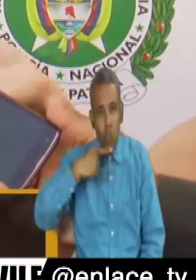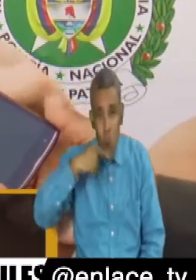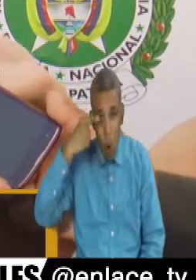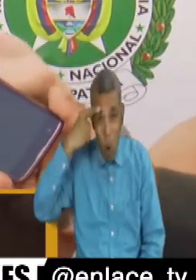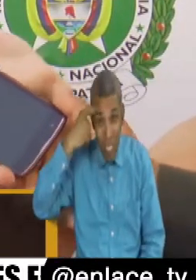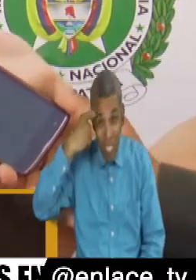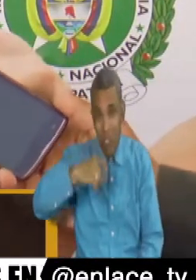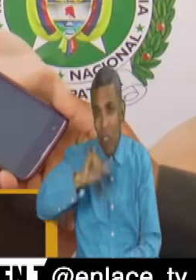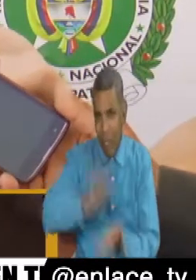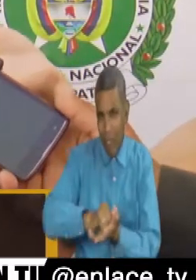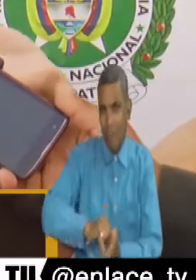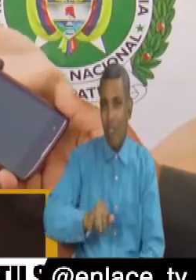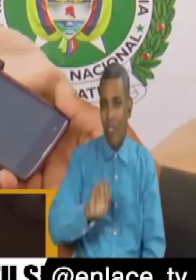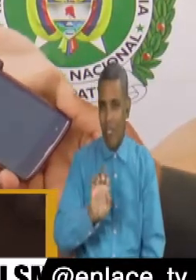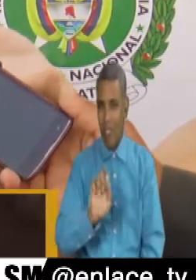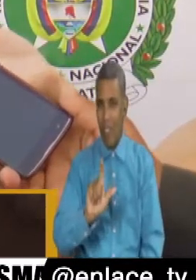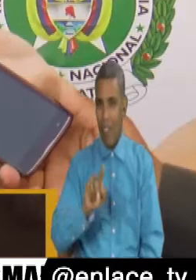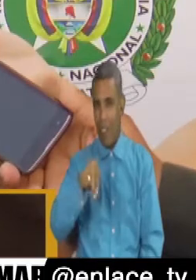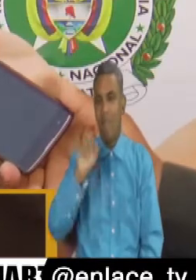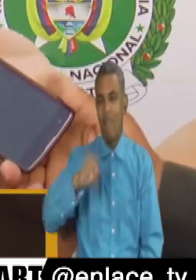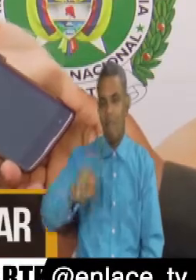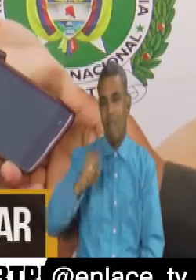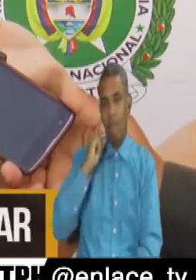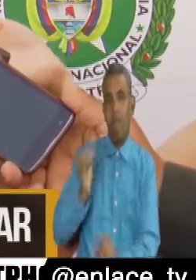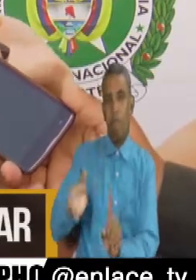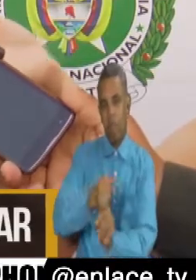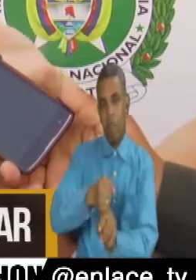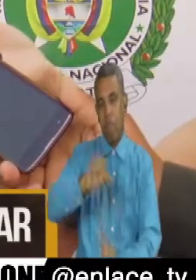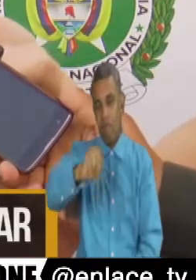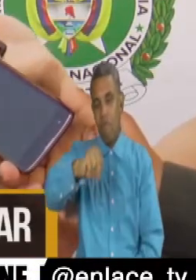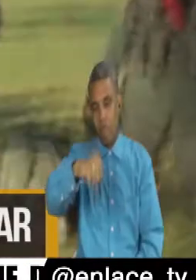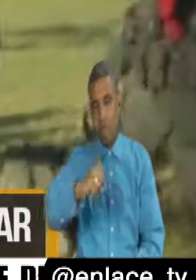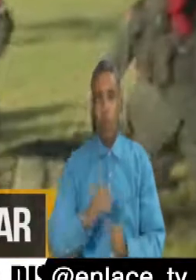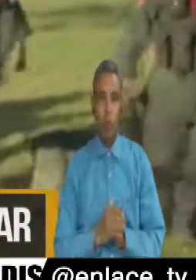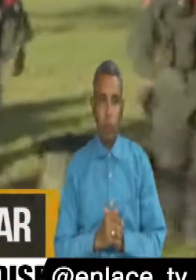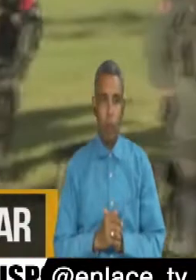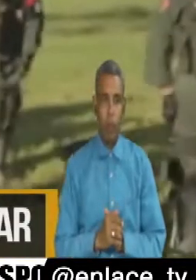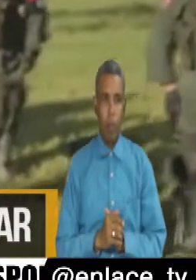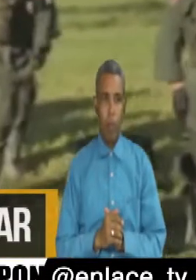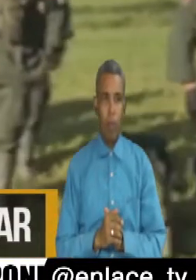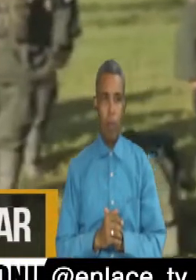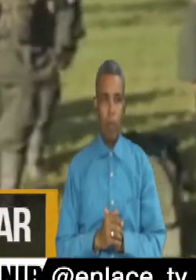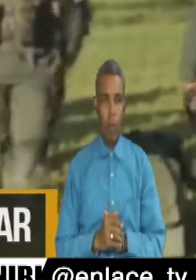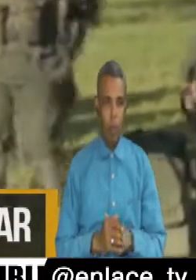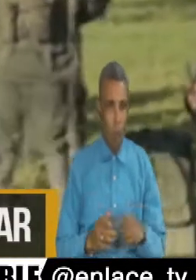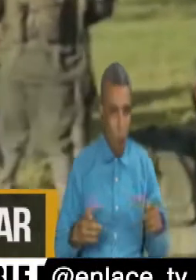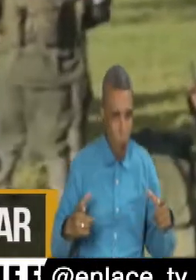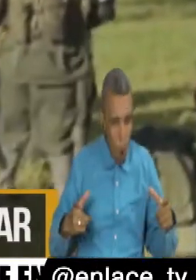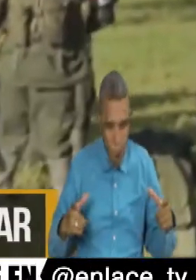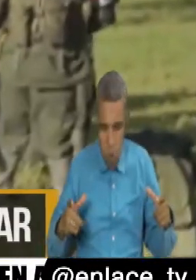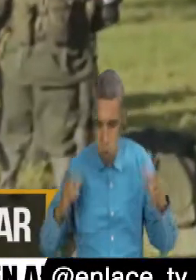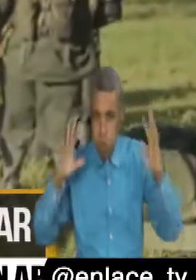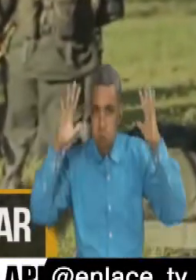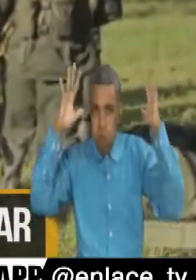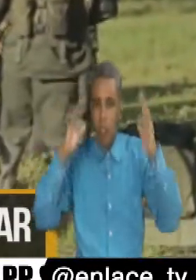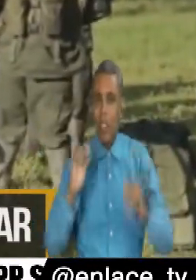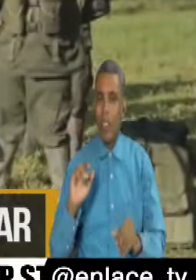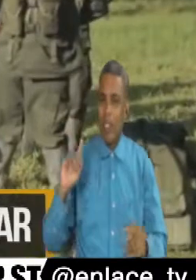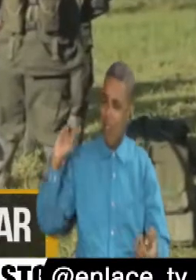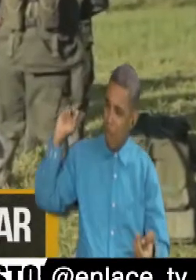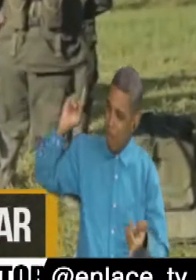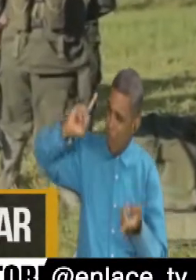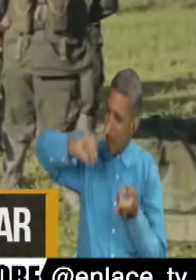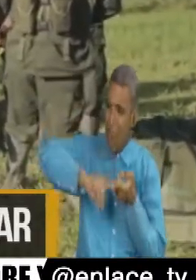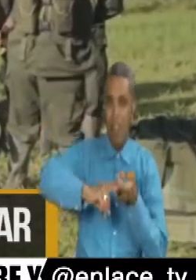tenemos conocimiento de que el día de hoy se lleva a cabo la realización de un año más de la creación del ELN. o sea, el día de